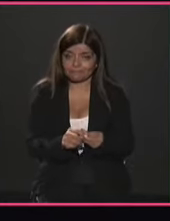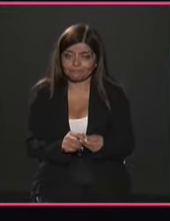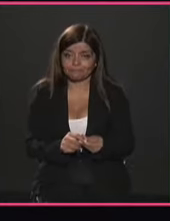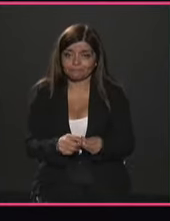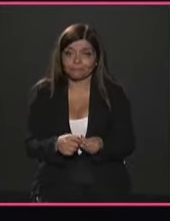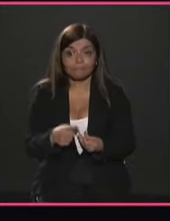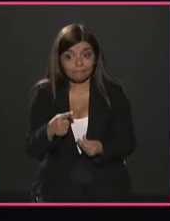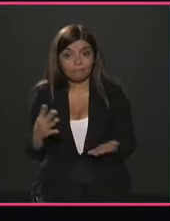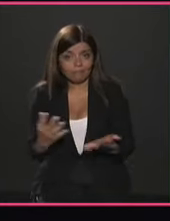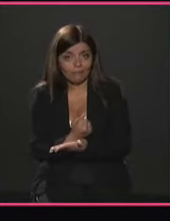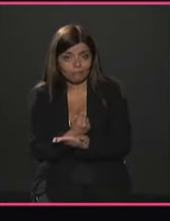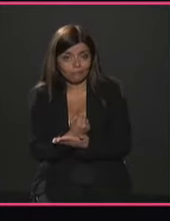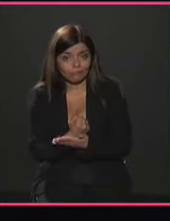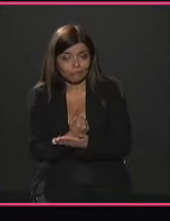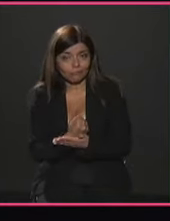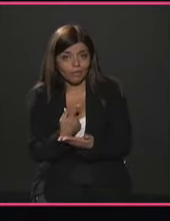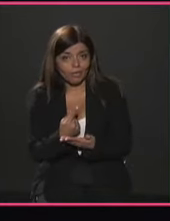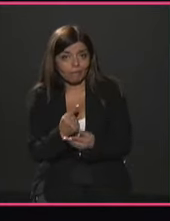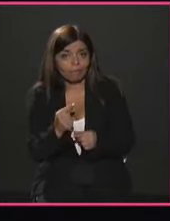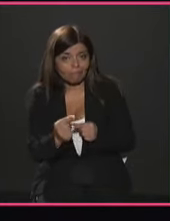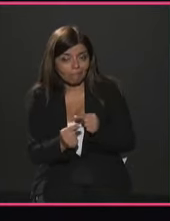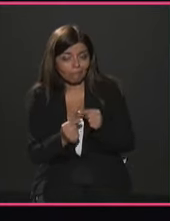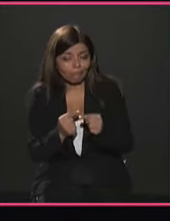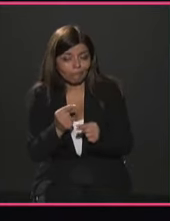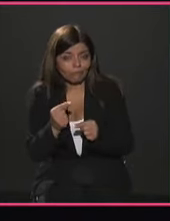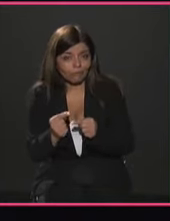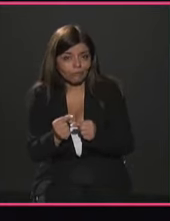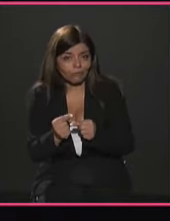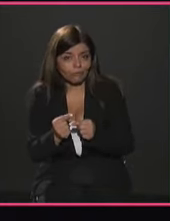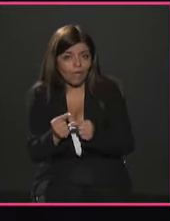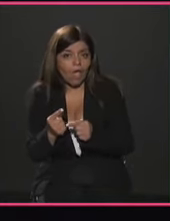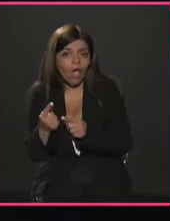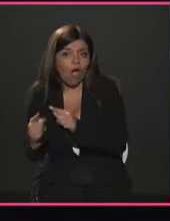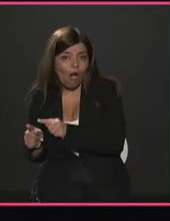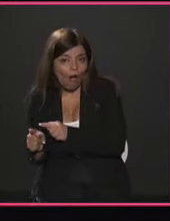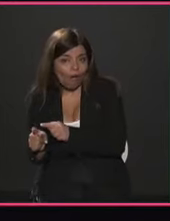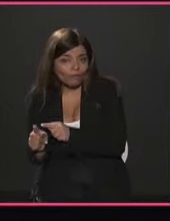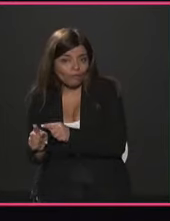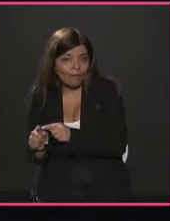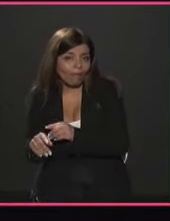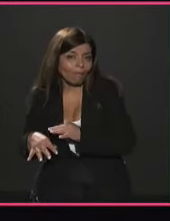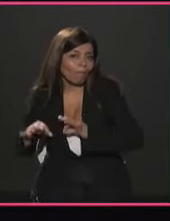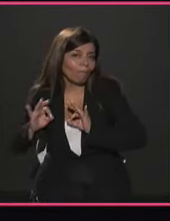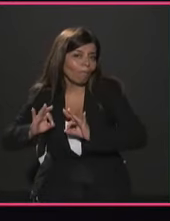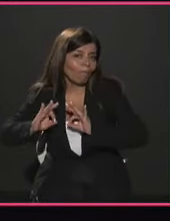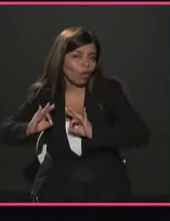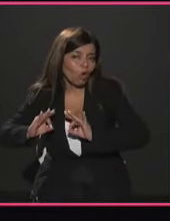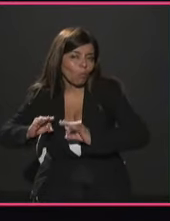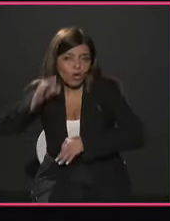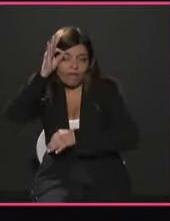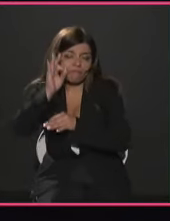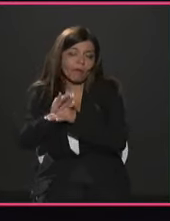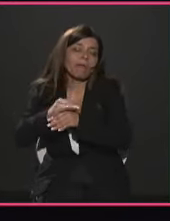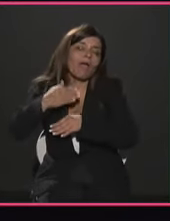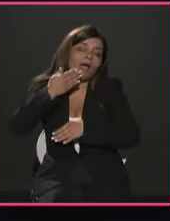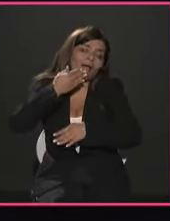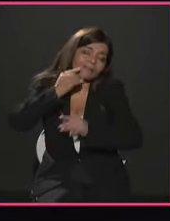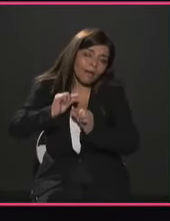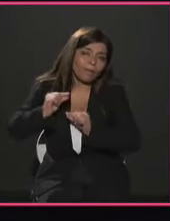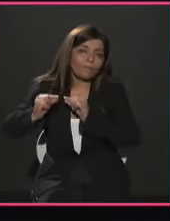va a lograr poco Progreso con esta terapia genética para las enfermedades que son mucho más comunes vamos a tener